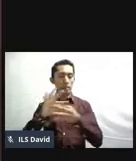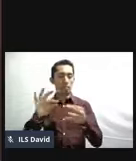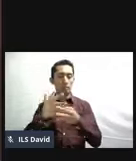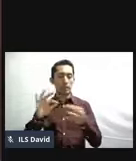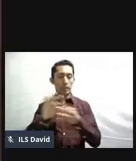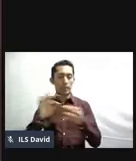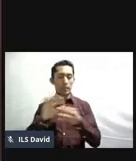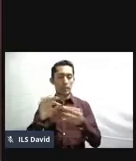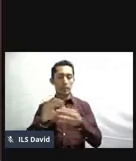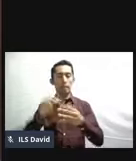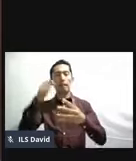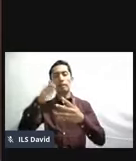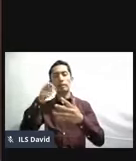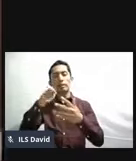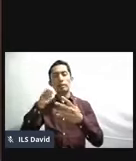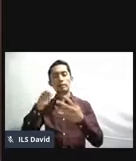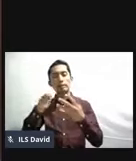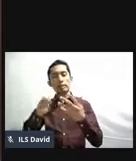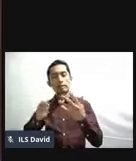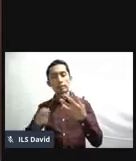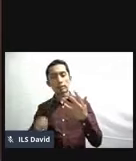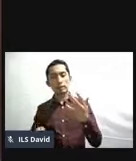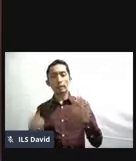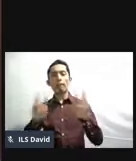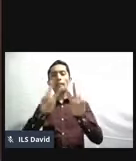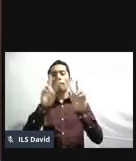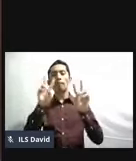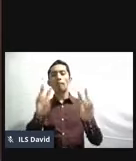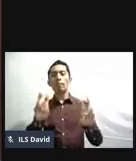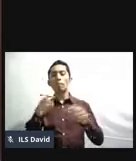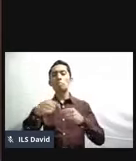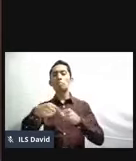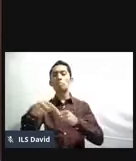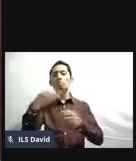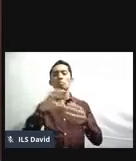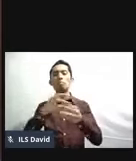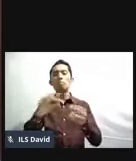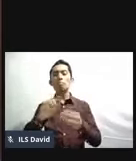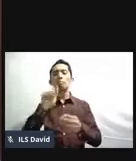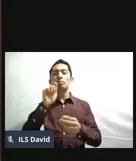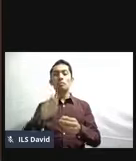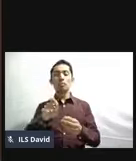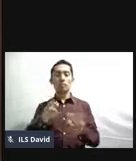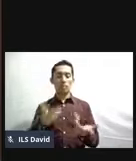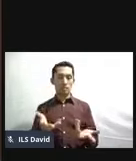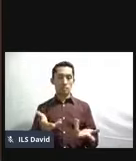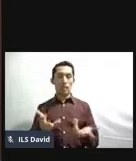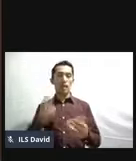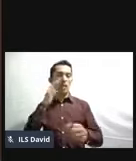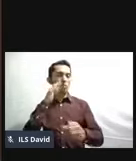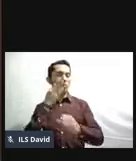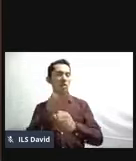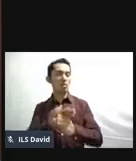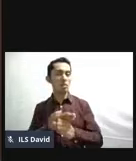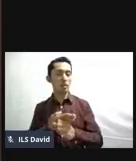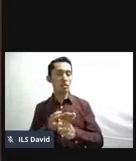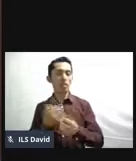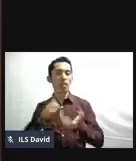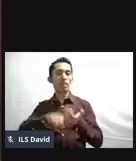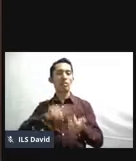bases del tema. Entender la responsabilidad requiere